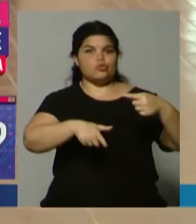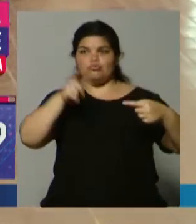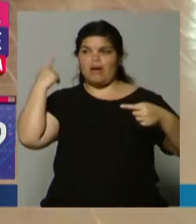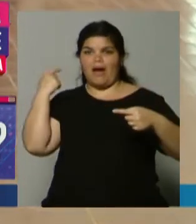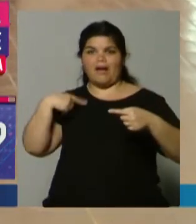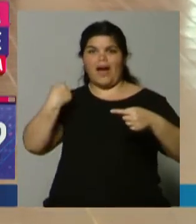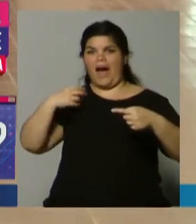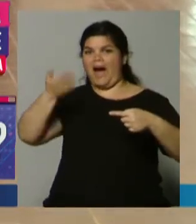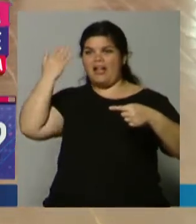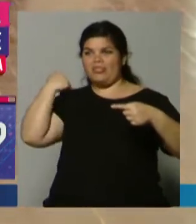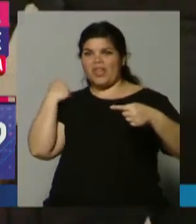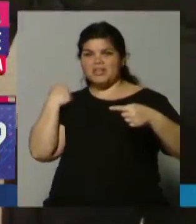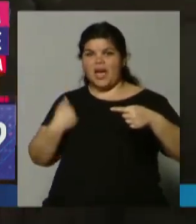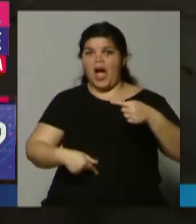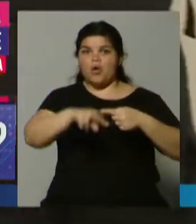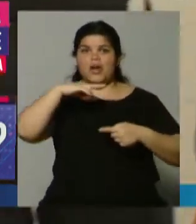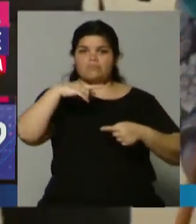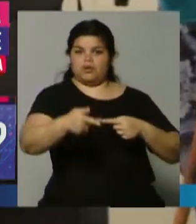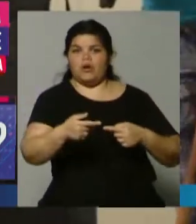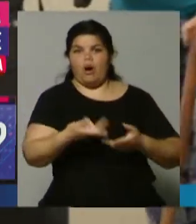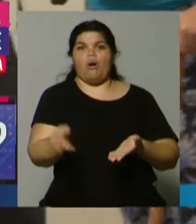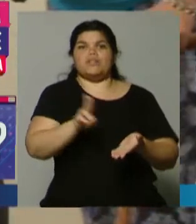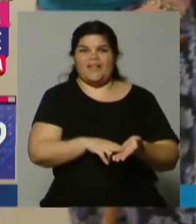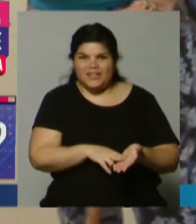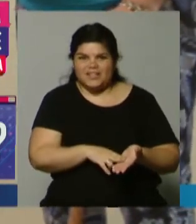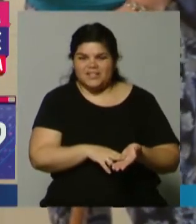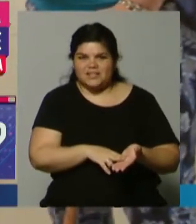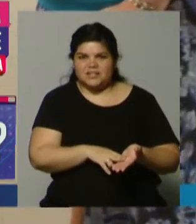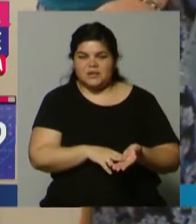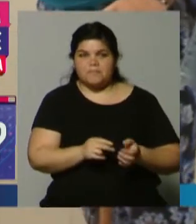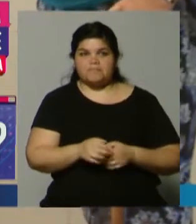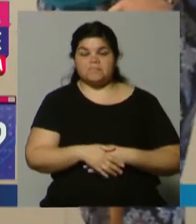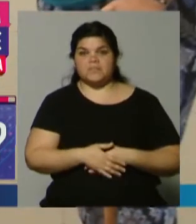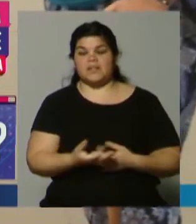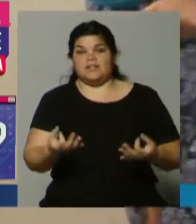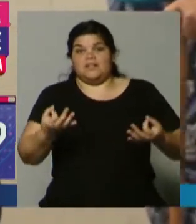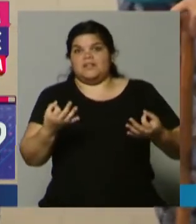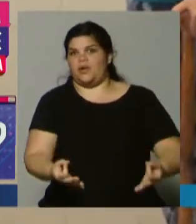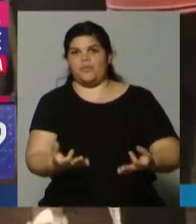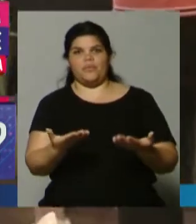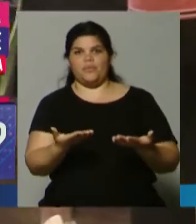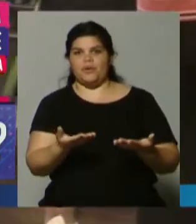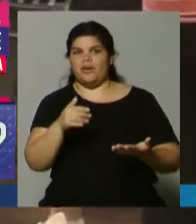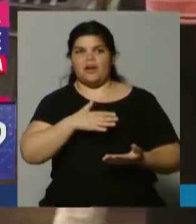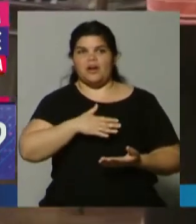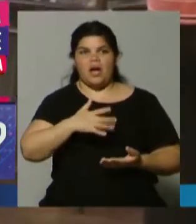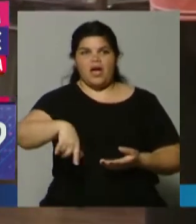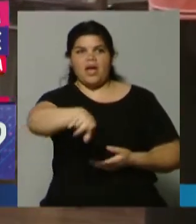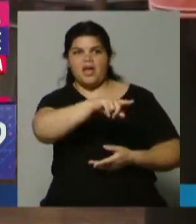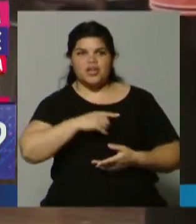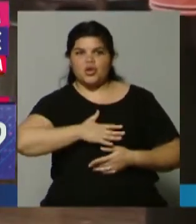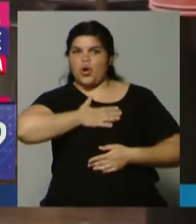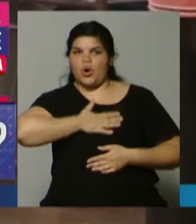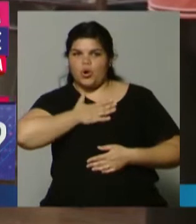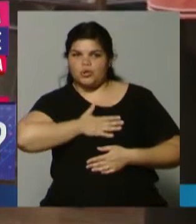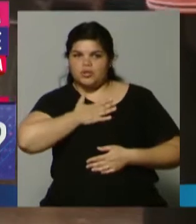la que obtuvo hoy Rodolfo Suárez. Y es, sin duda representa una para ellos en el